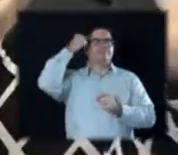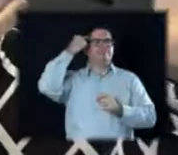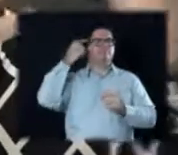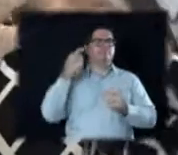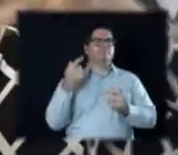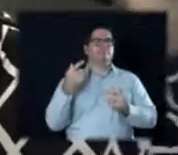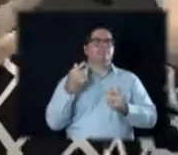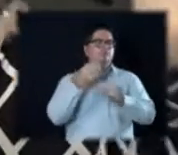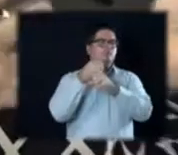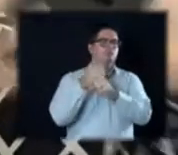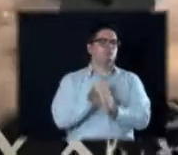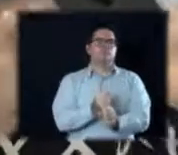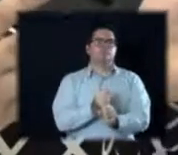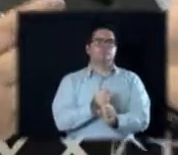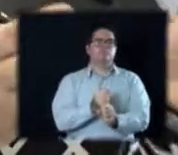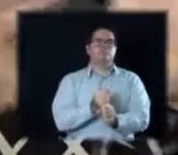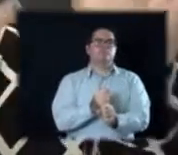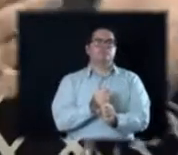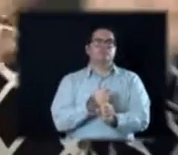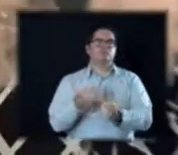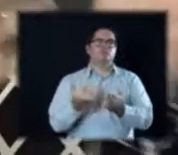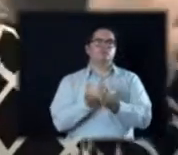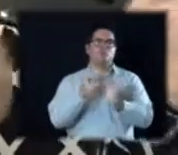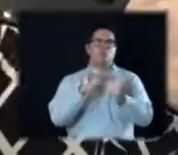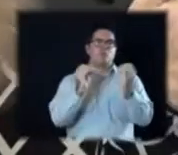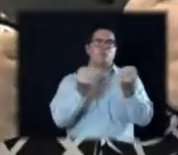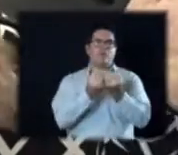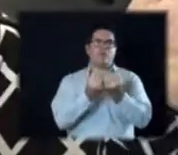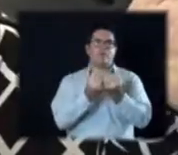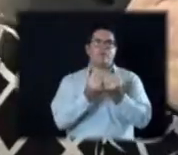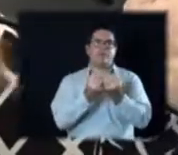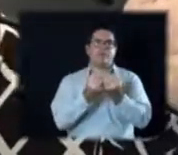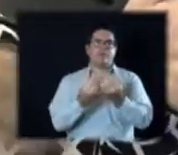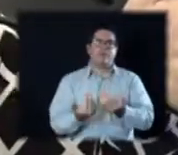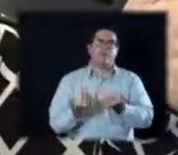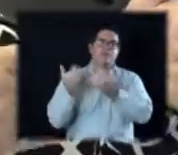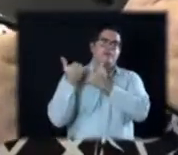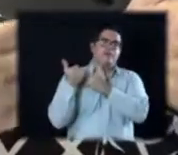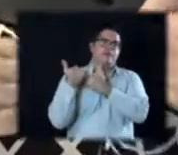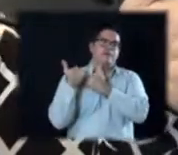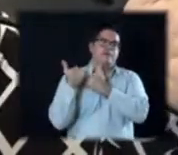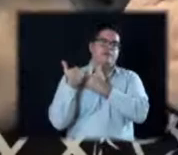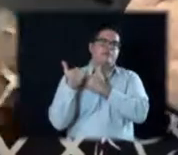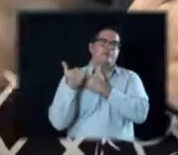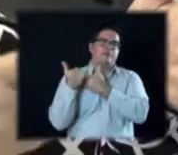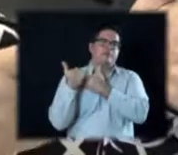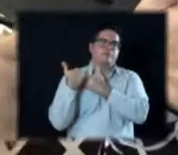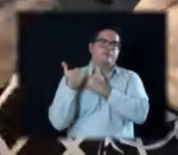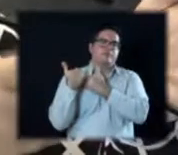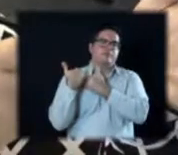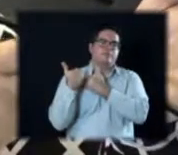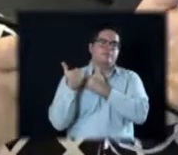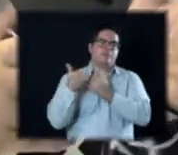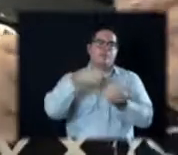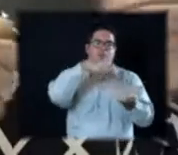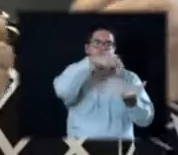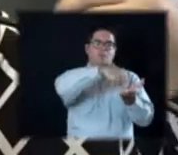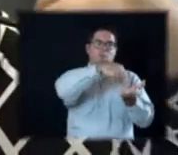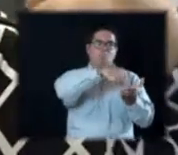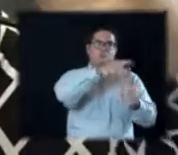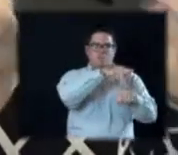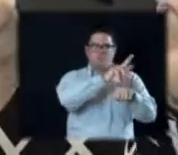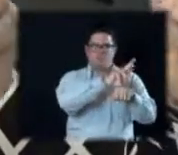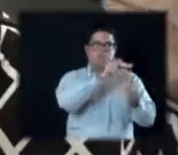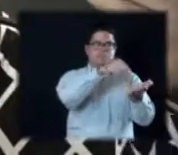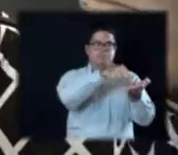estamos considerando, y no sé si recuerdas, estamos considerando crear una entidad que iba a ser el emisor